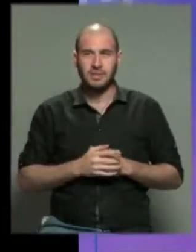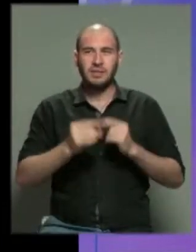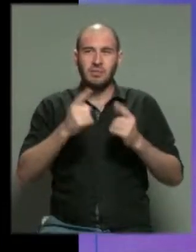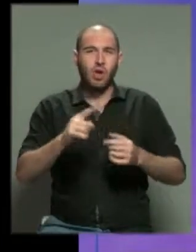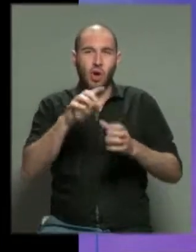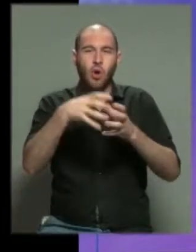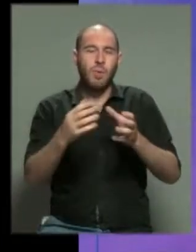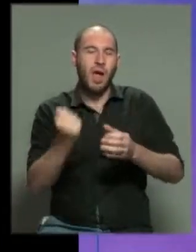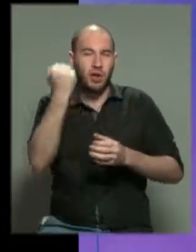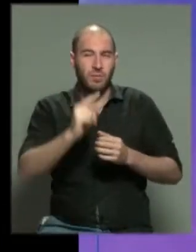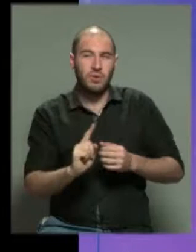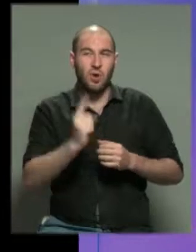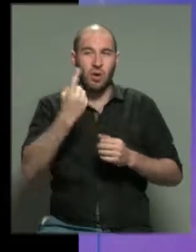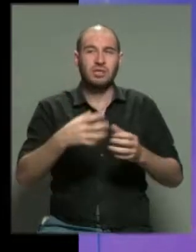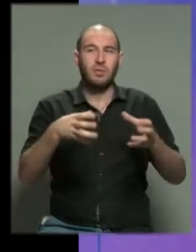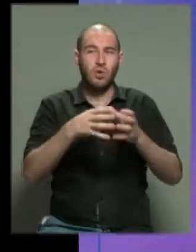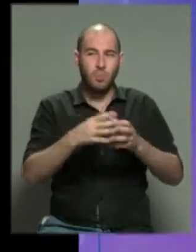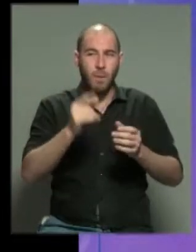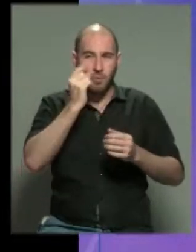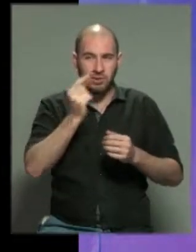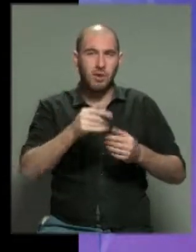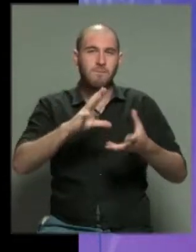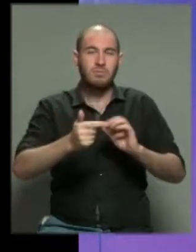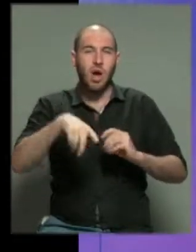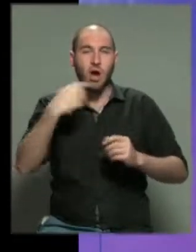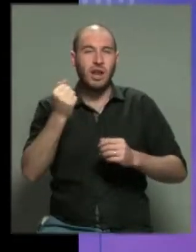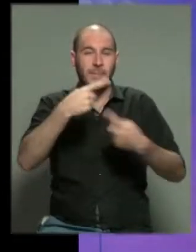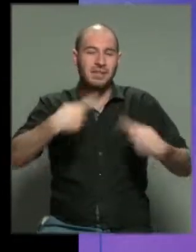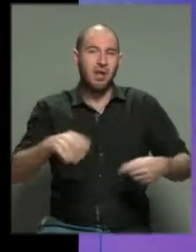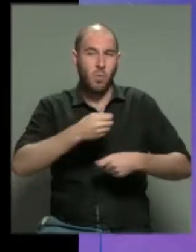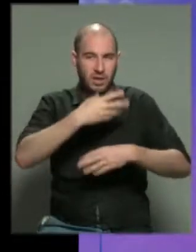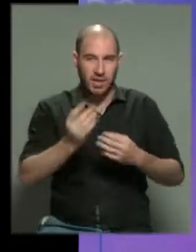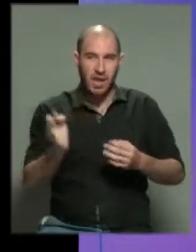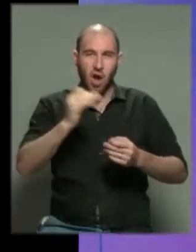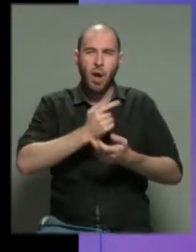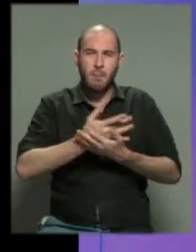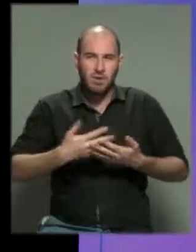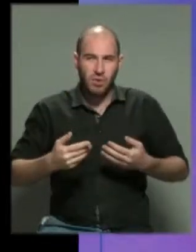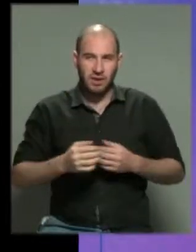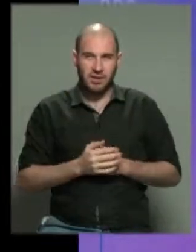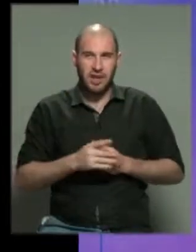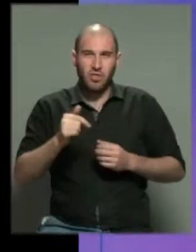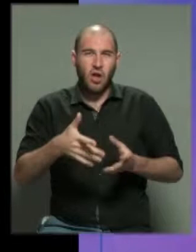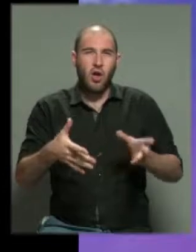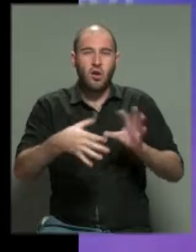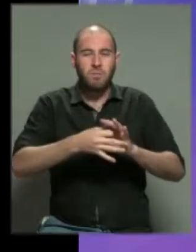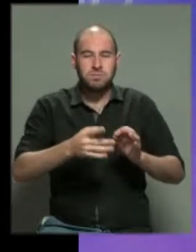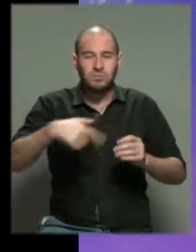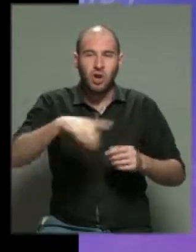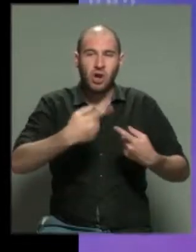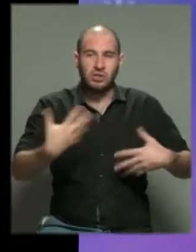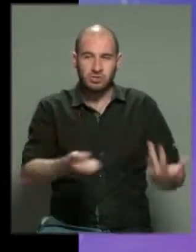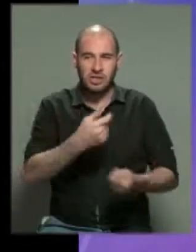monopolio económico, de una oligarquía política o de cualquier otra forma material o espiritual que no tenga como ideal de sus afanes el